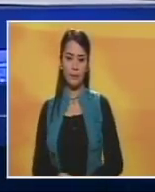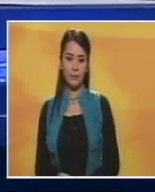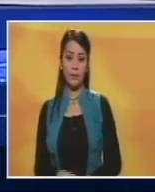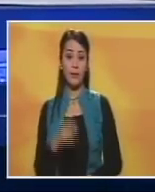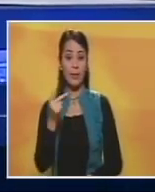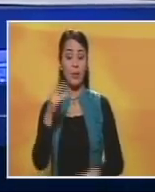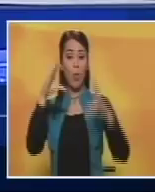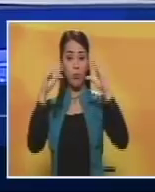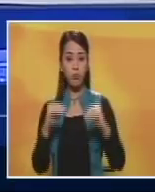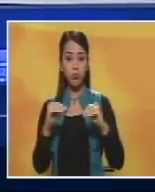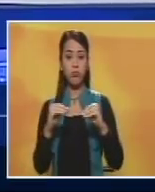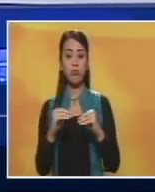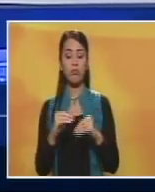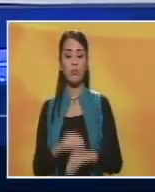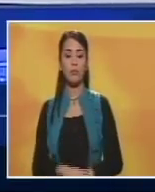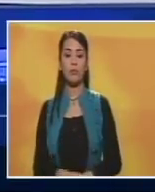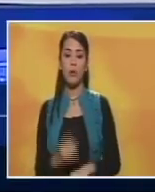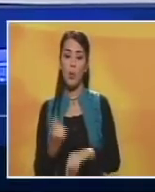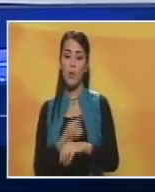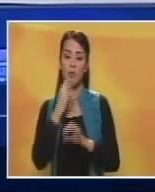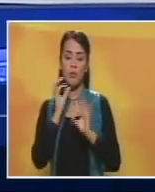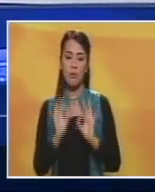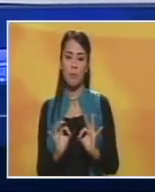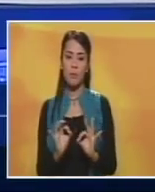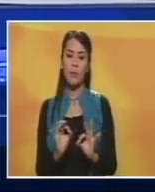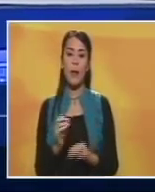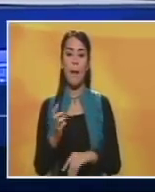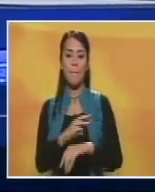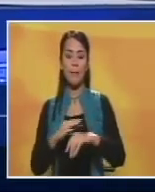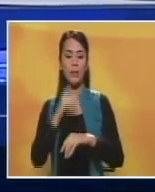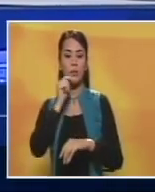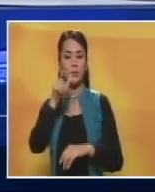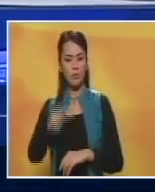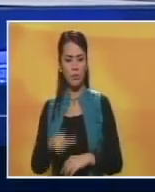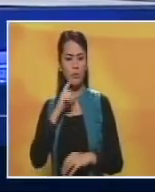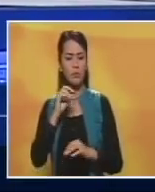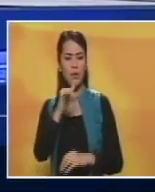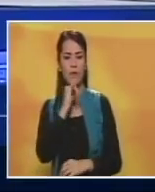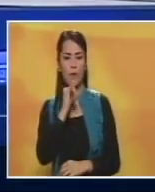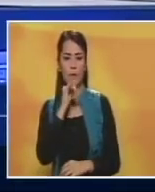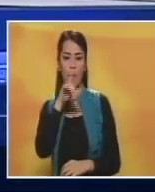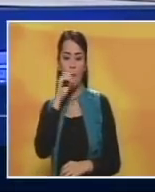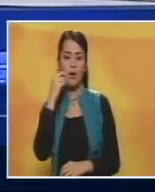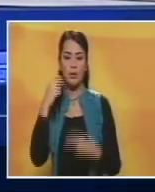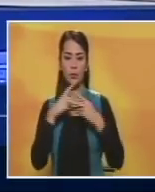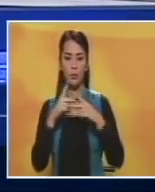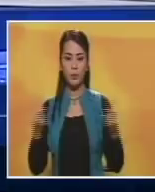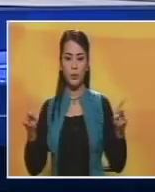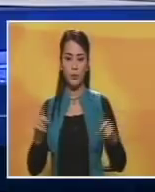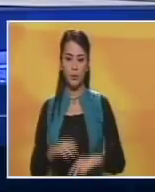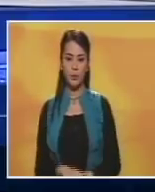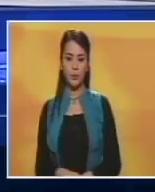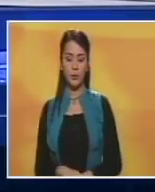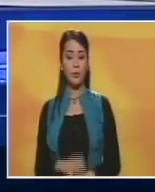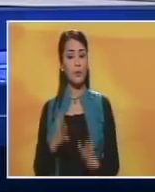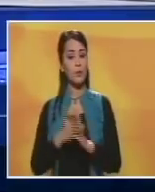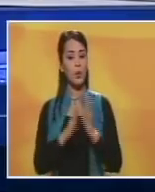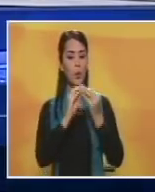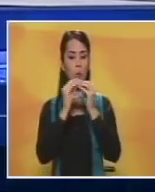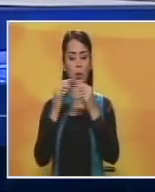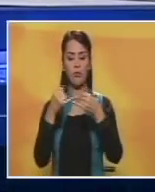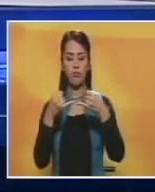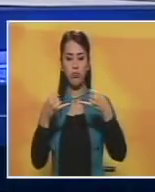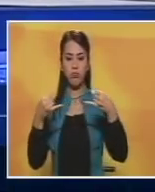segundo apagón en menos de 24 horas. El ministro de Energía Eléctrica, Luis Mota Domínguez, informó a través de su cuenta en Twitter que, motivado a la reparación del